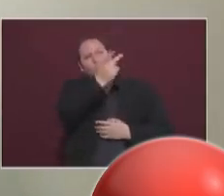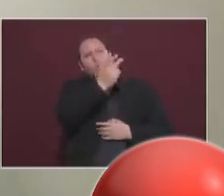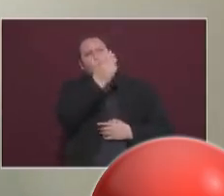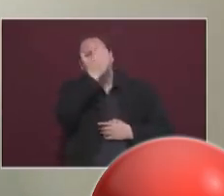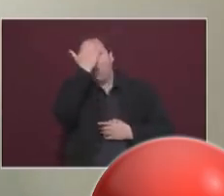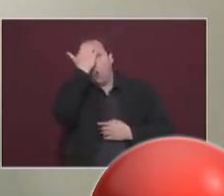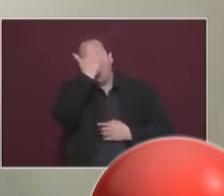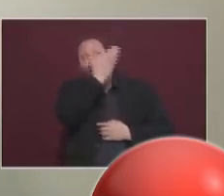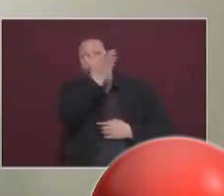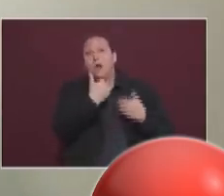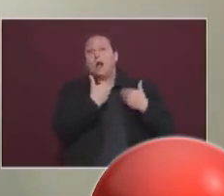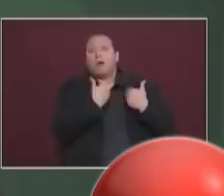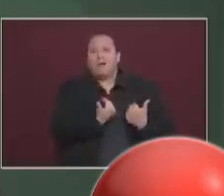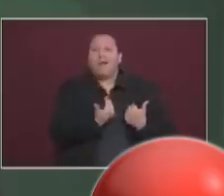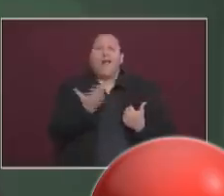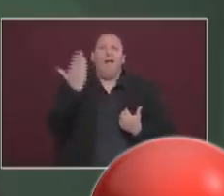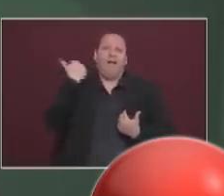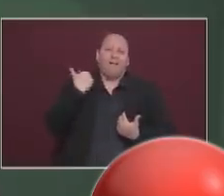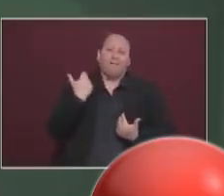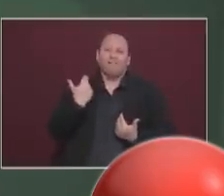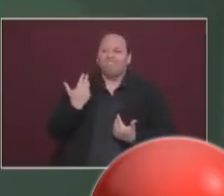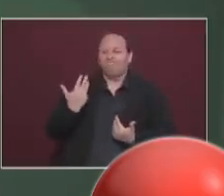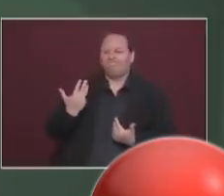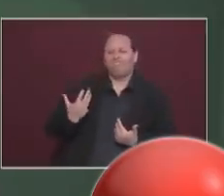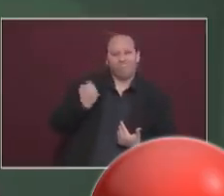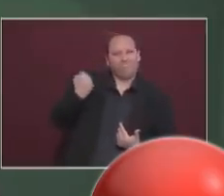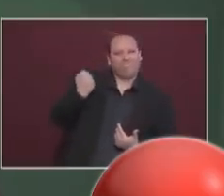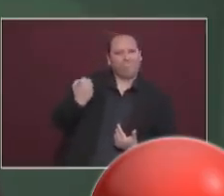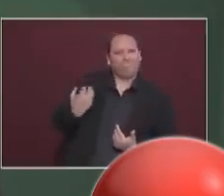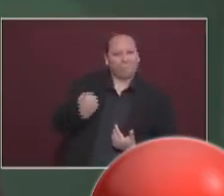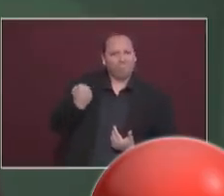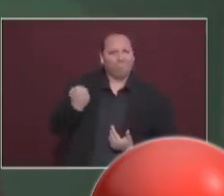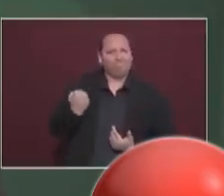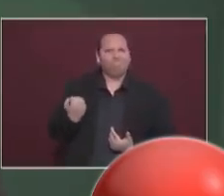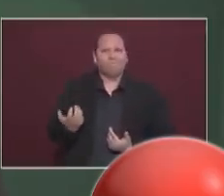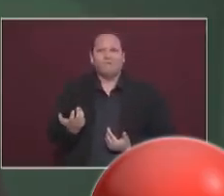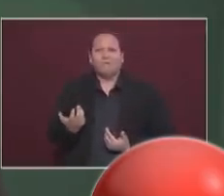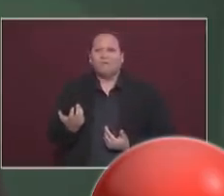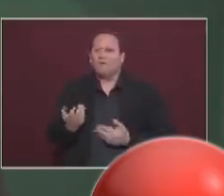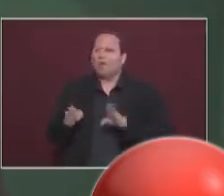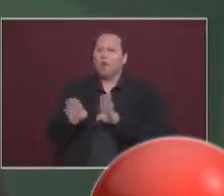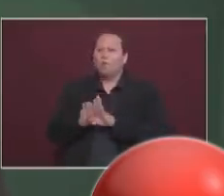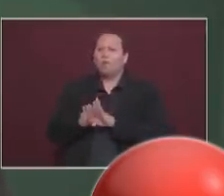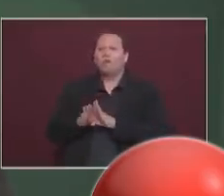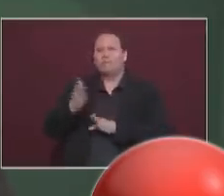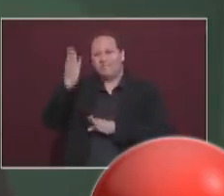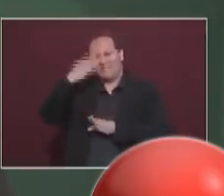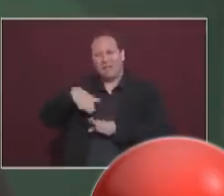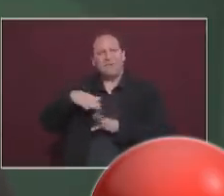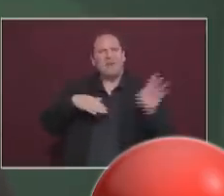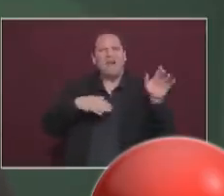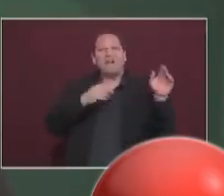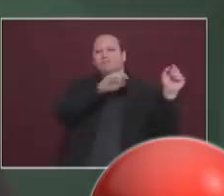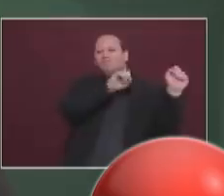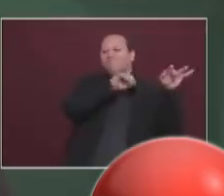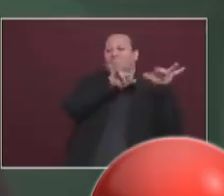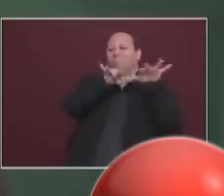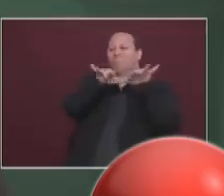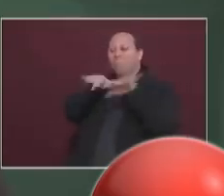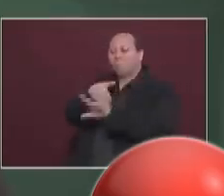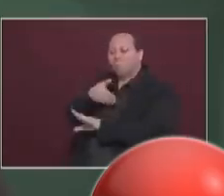reconocieran de abusos que se cometieron durante la conquista,